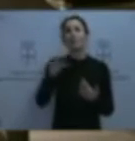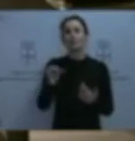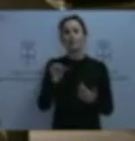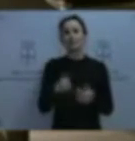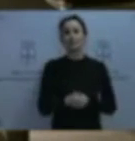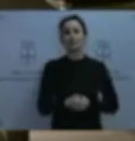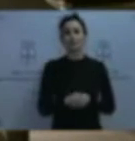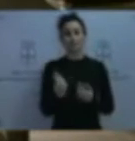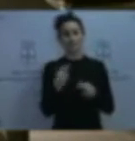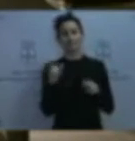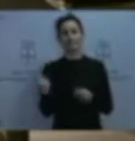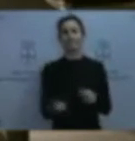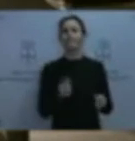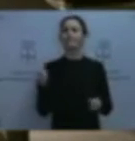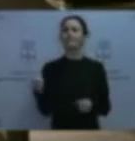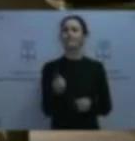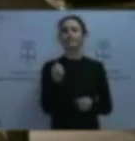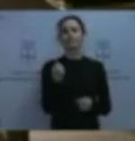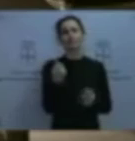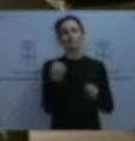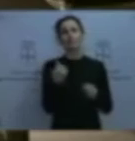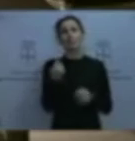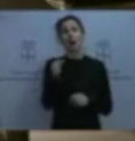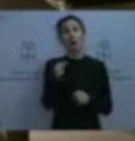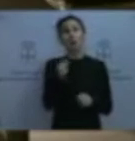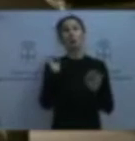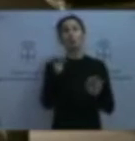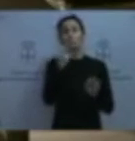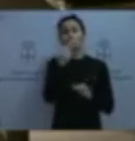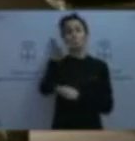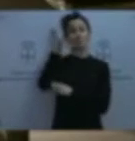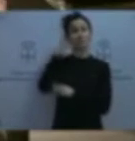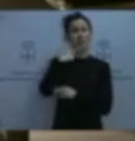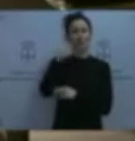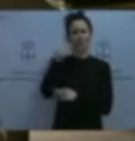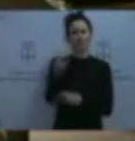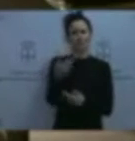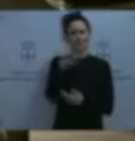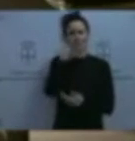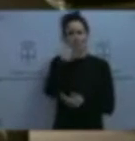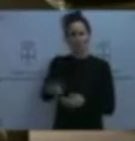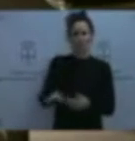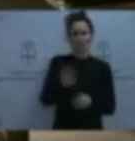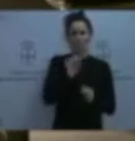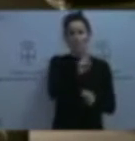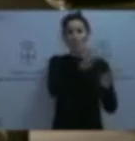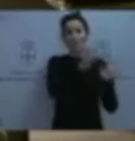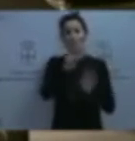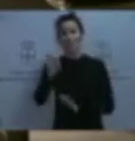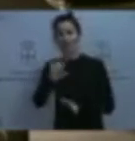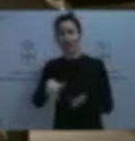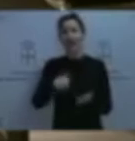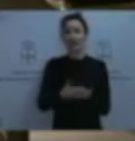se encontraban solos denunciando el régimen nazi. Habían perdido a su ser más querido y desde 1940 hasta que son detenidos en el